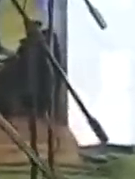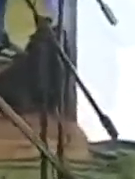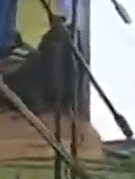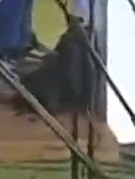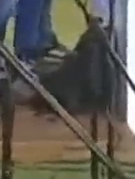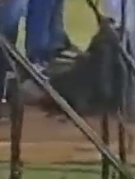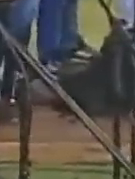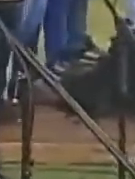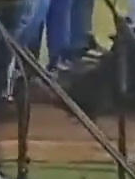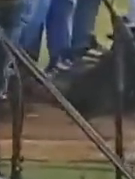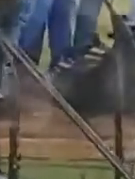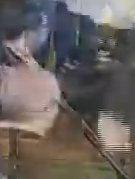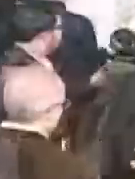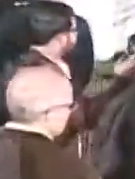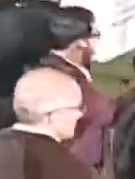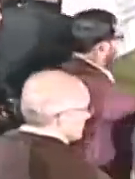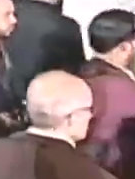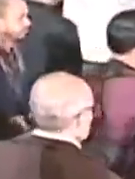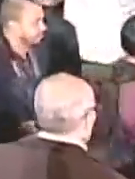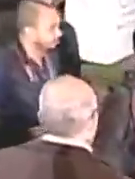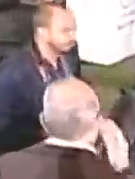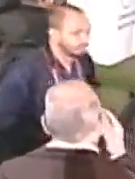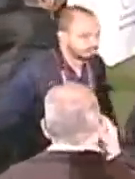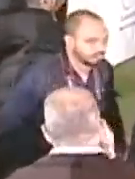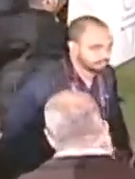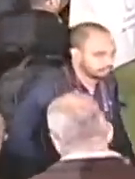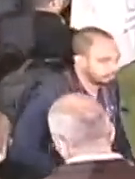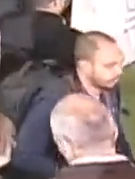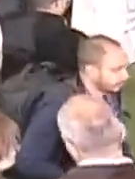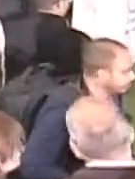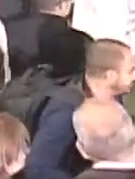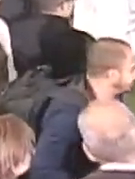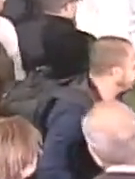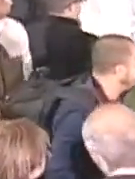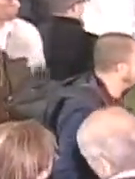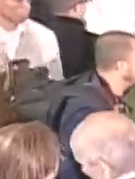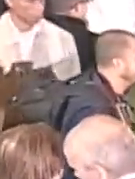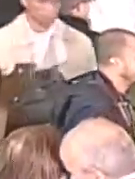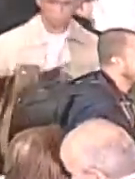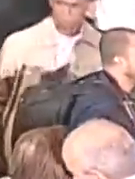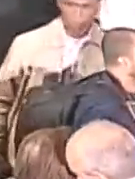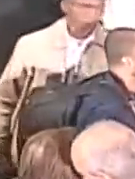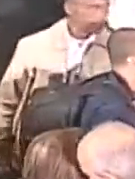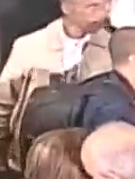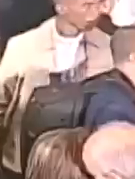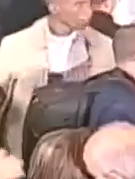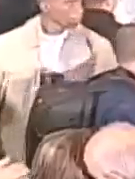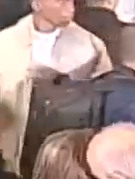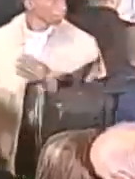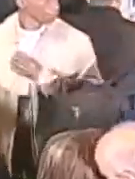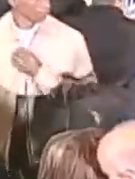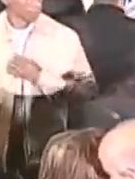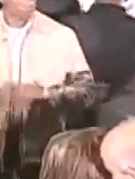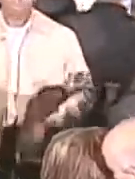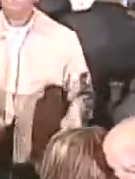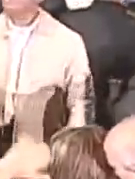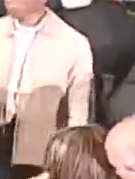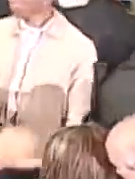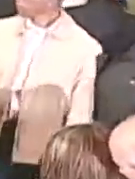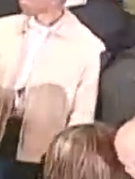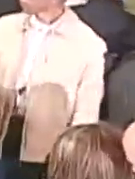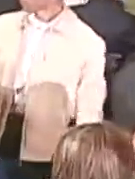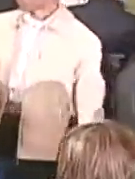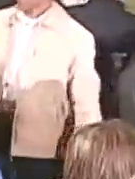decreto Obama, presidente de los Estados Unidos, en el momento hasta la fecha en donde la República Bolivariana de Venezuela, producto de